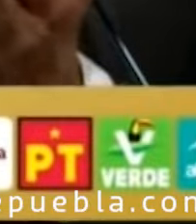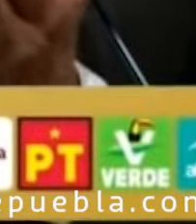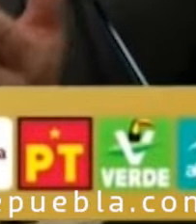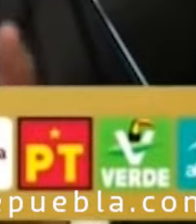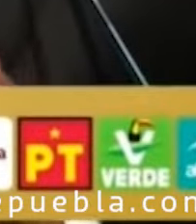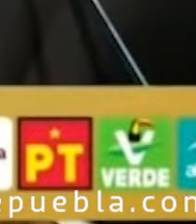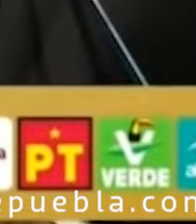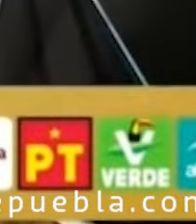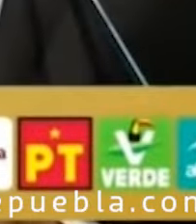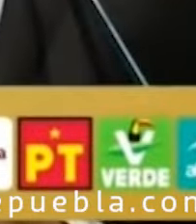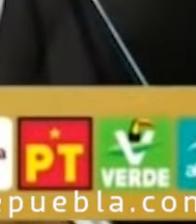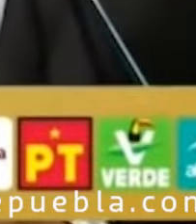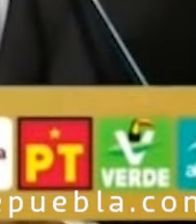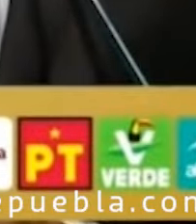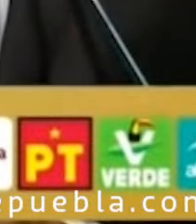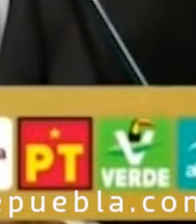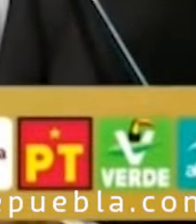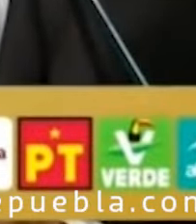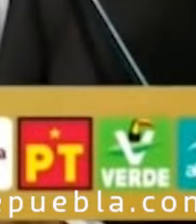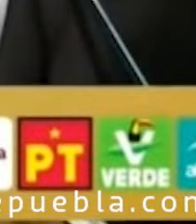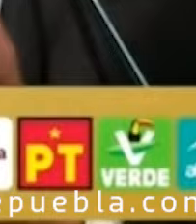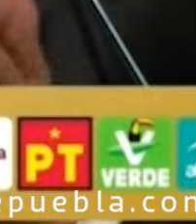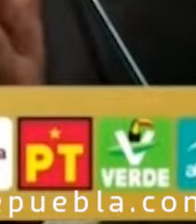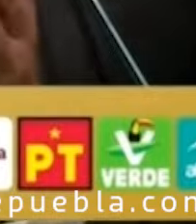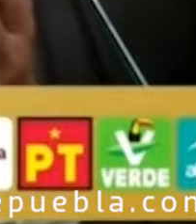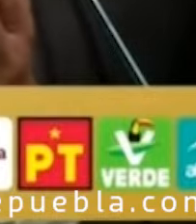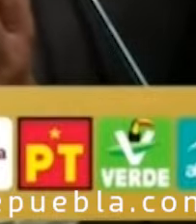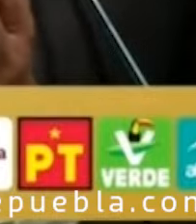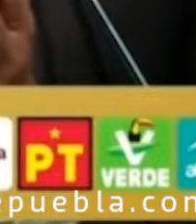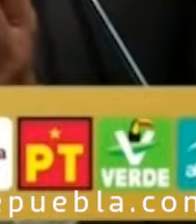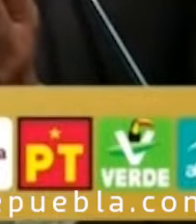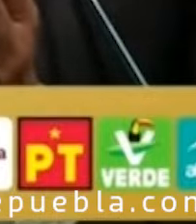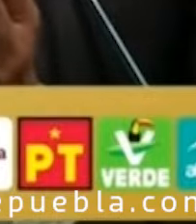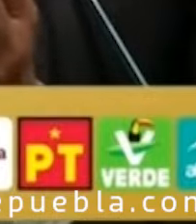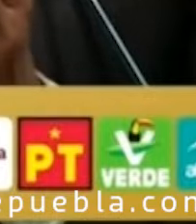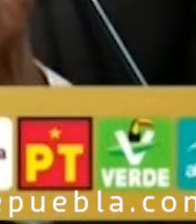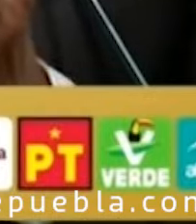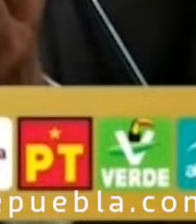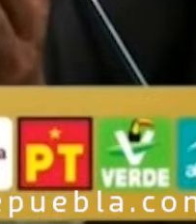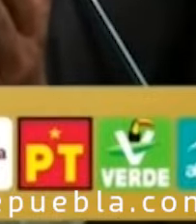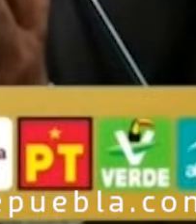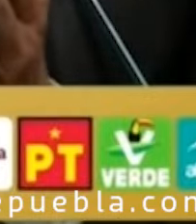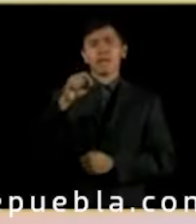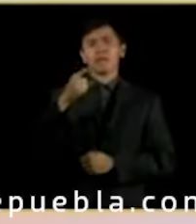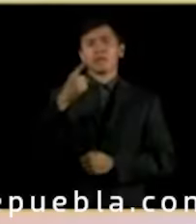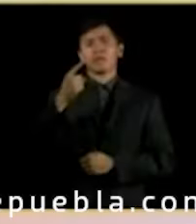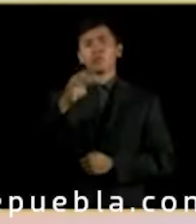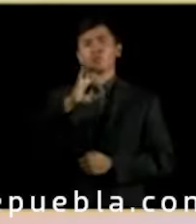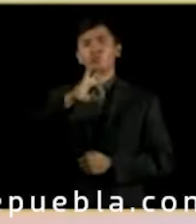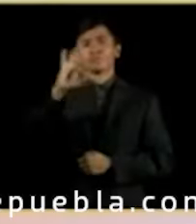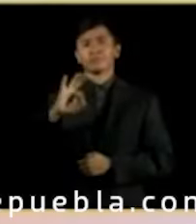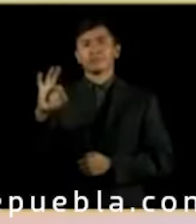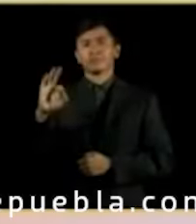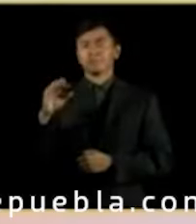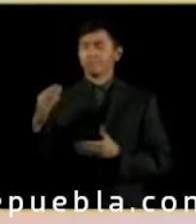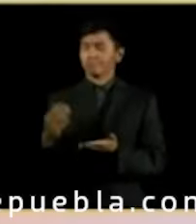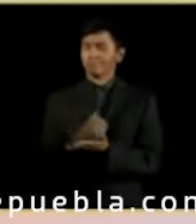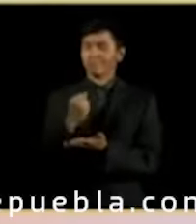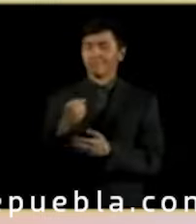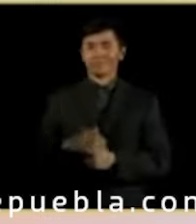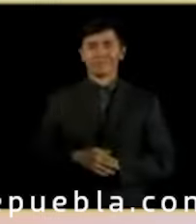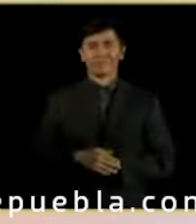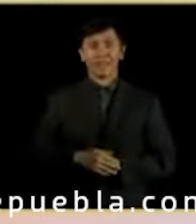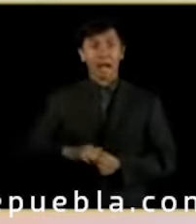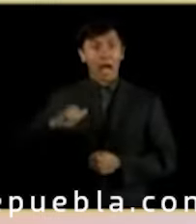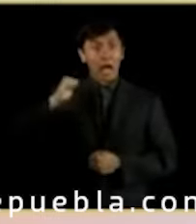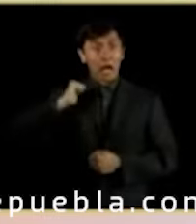del ejercicio, el panista se esforzó también en criticar el discurso del partido obradorista. Ese gobierno de Morena